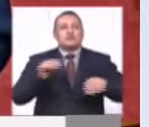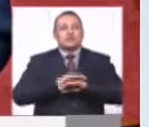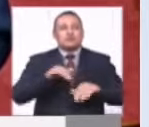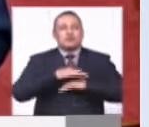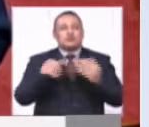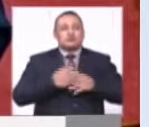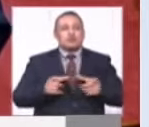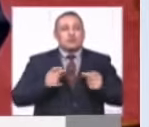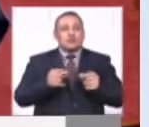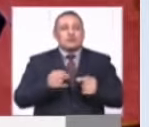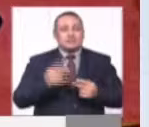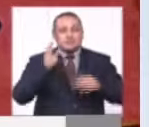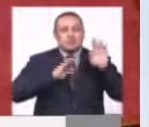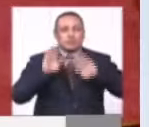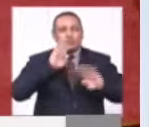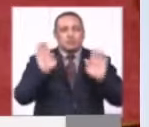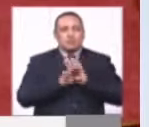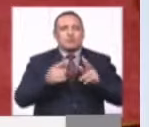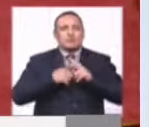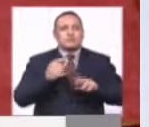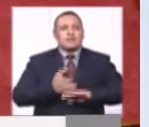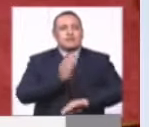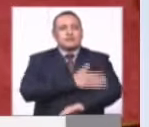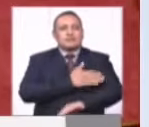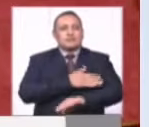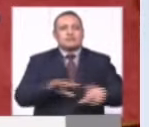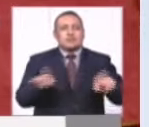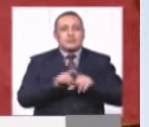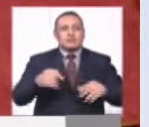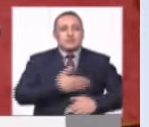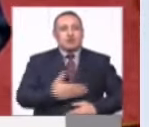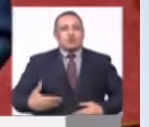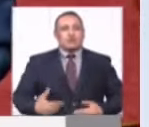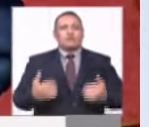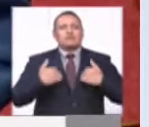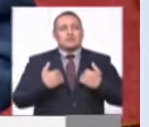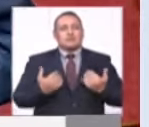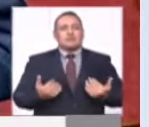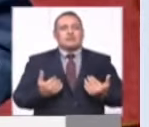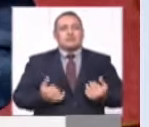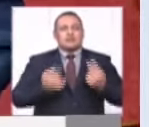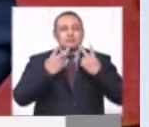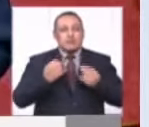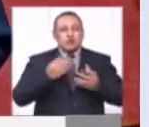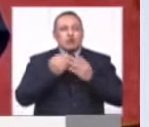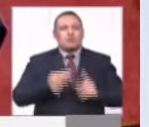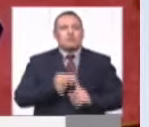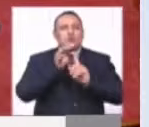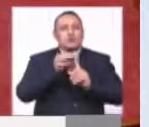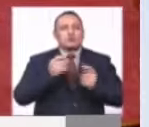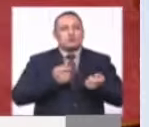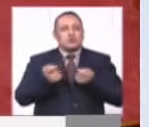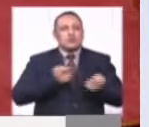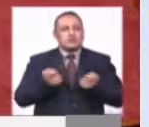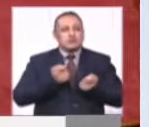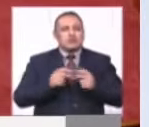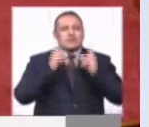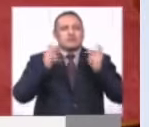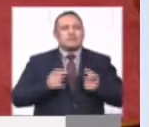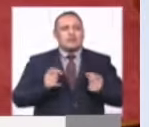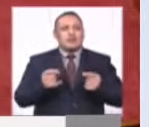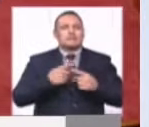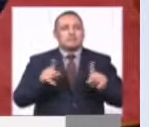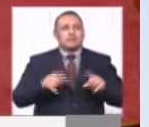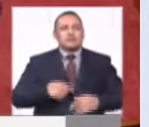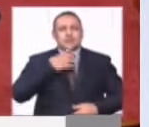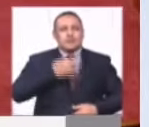cáncer fue una de las preocupaciones iniciales. Este gobierno tiene como prioridad en su gestión el cáncer. Sin